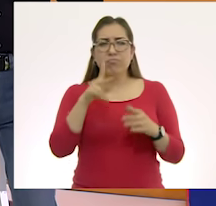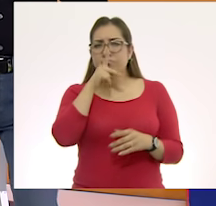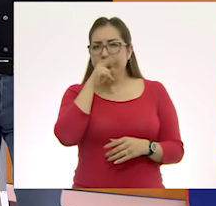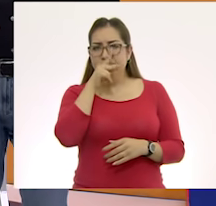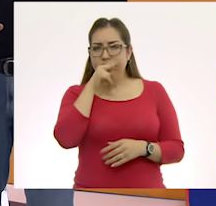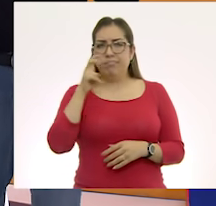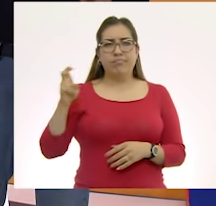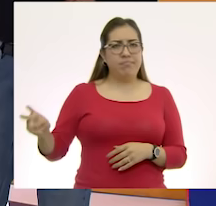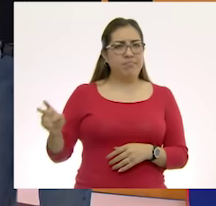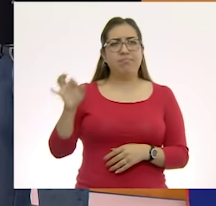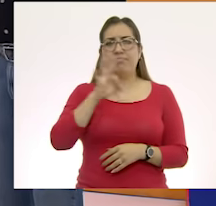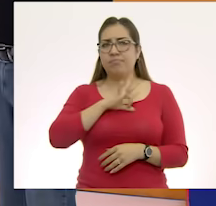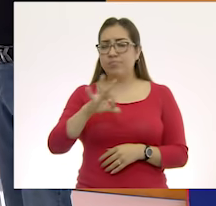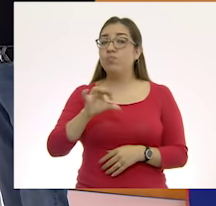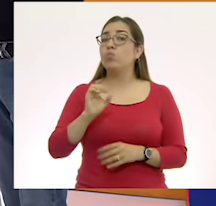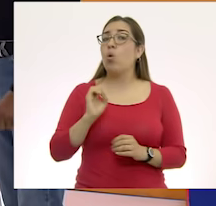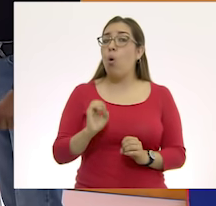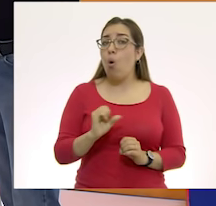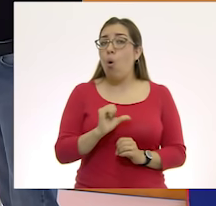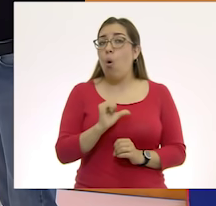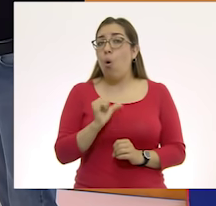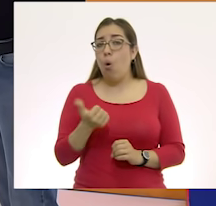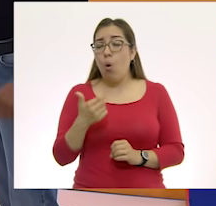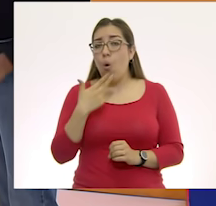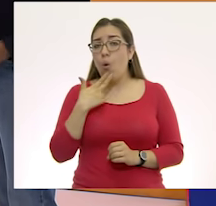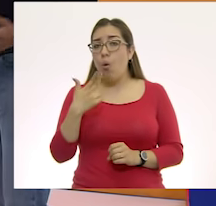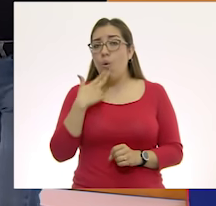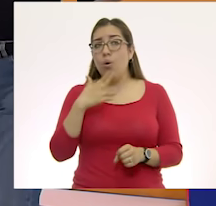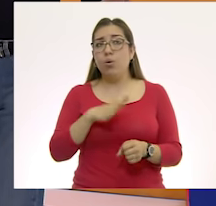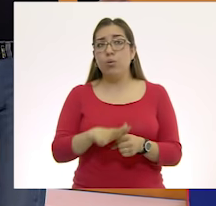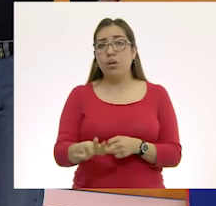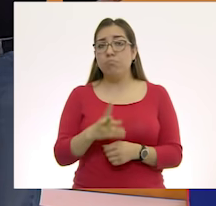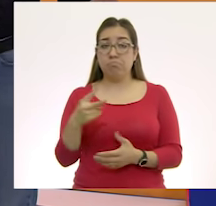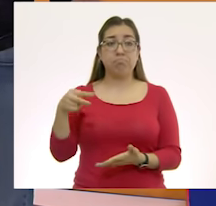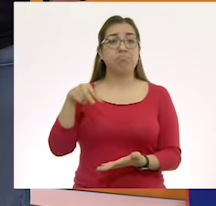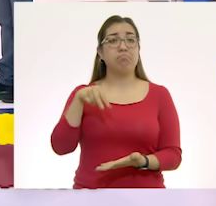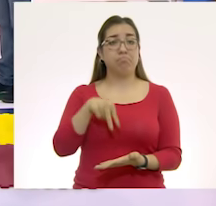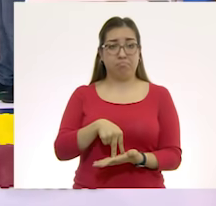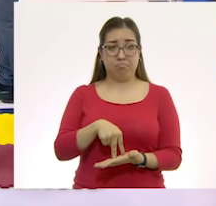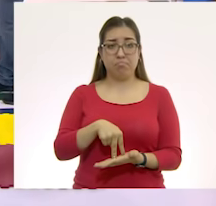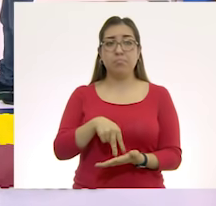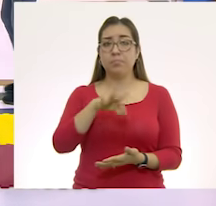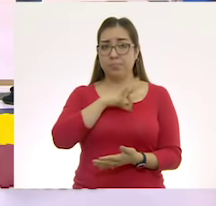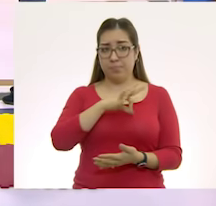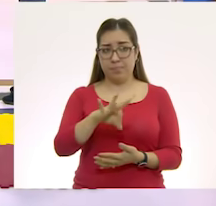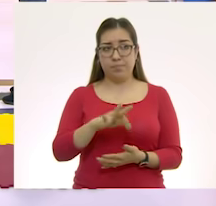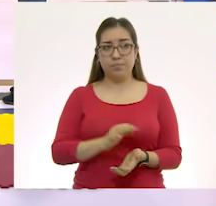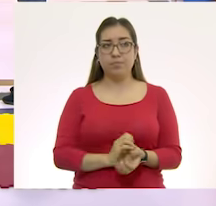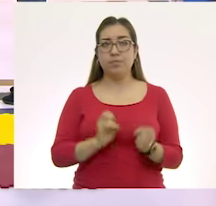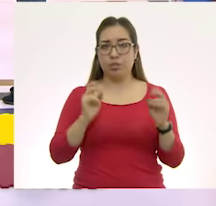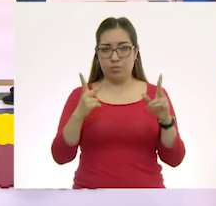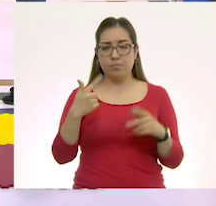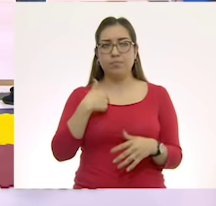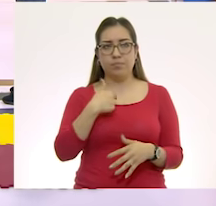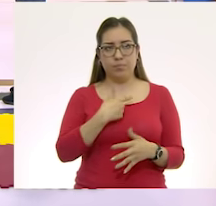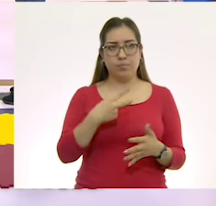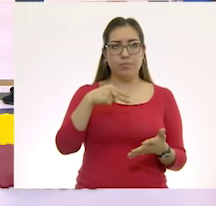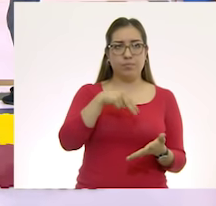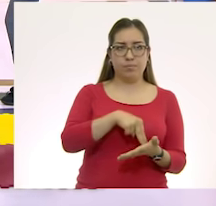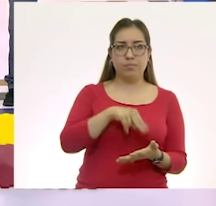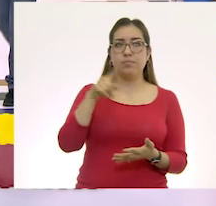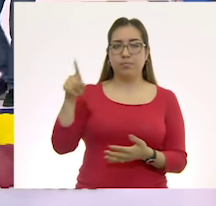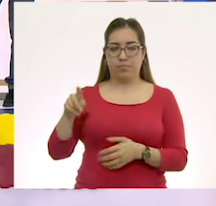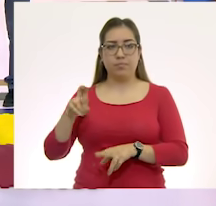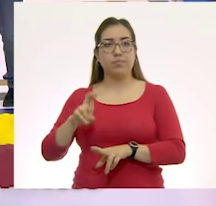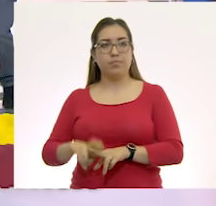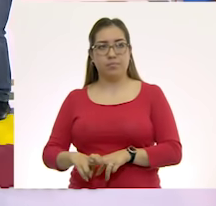una posibilidad. La otra posibilidad que podemos hacer es de pie. ¿Sí? ¿Me ayudas a hacerlo tú de pie? Yo lo hago de pie. ¿Y usted en el banquito? Y yo